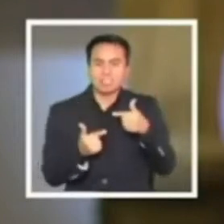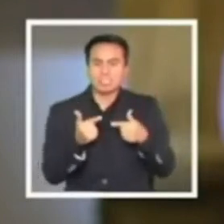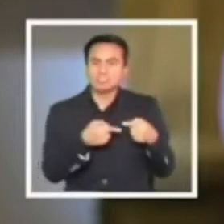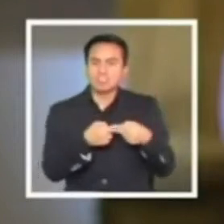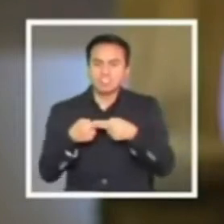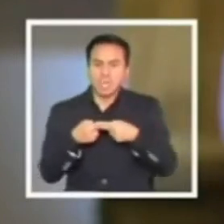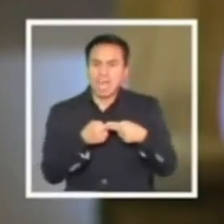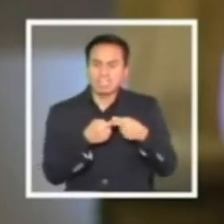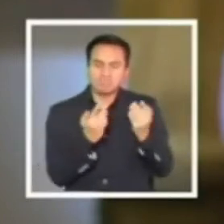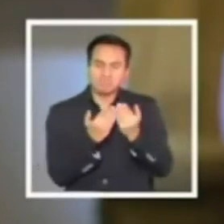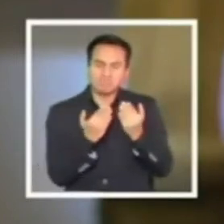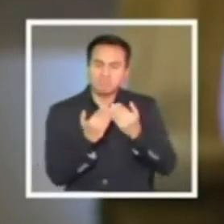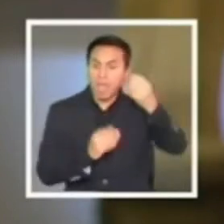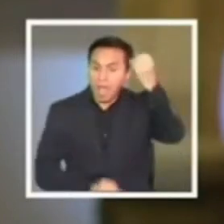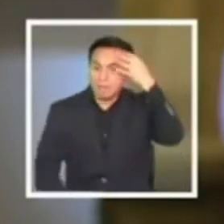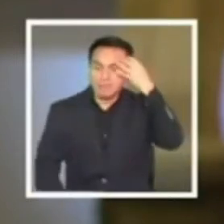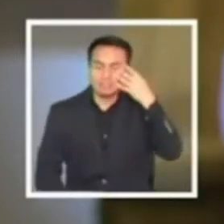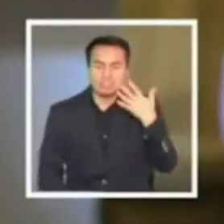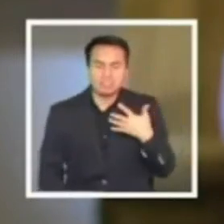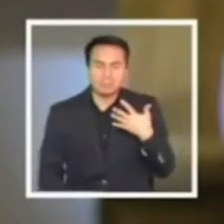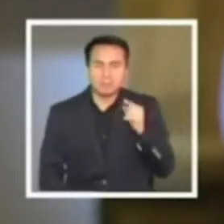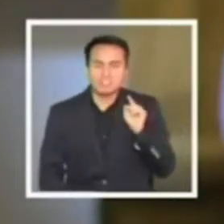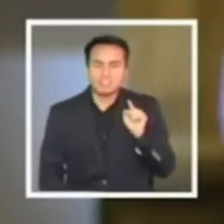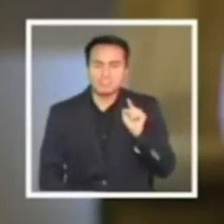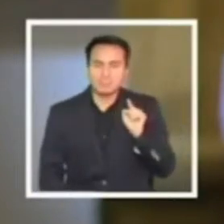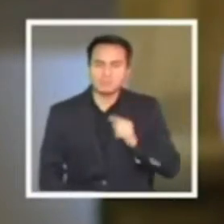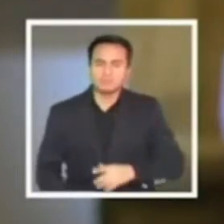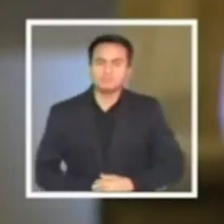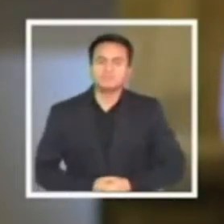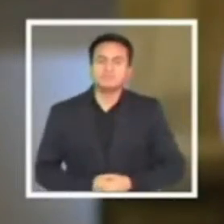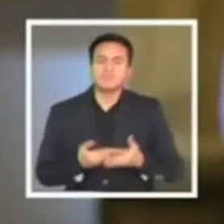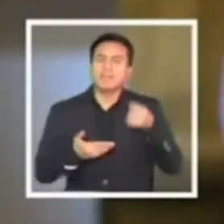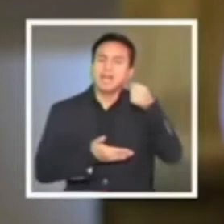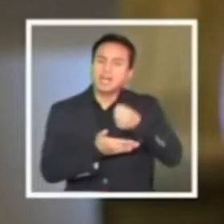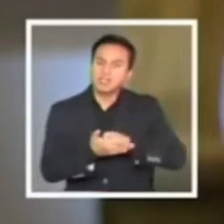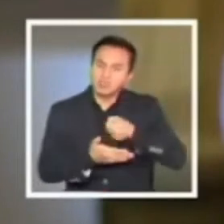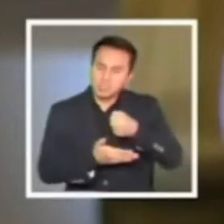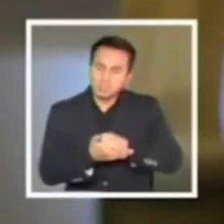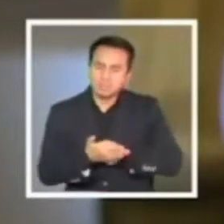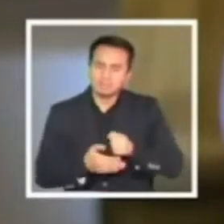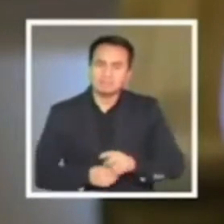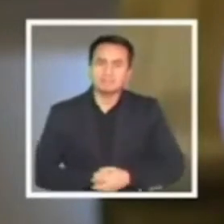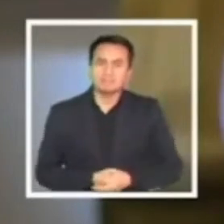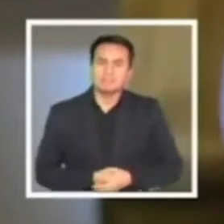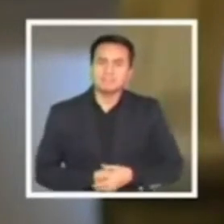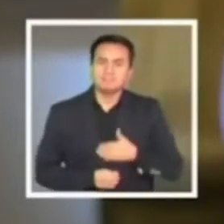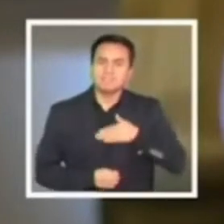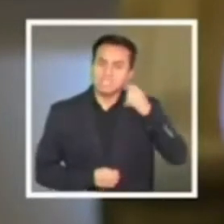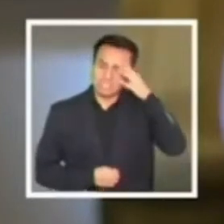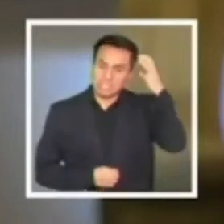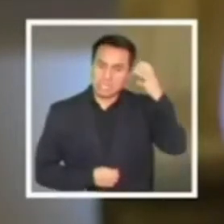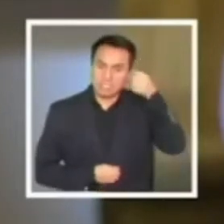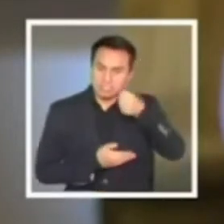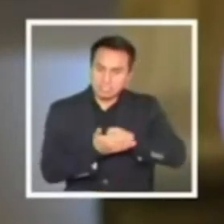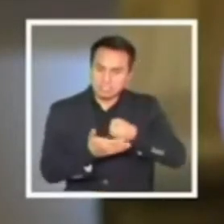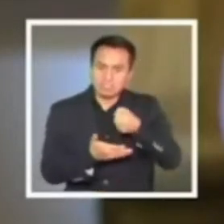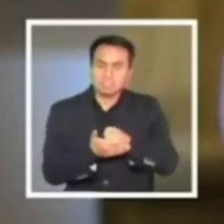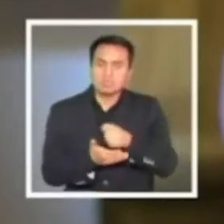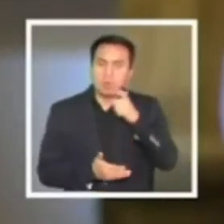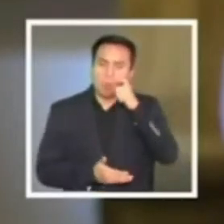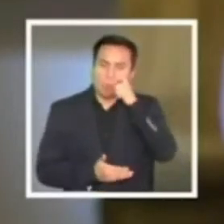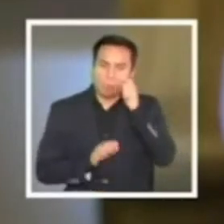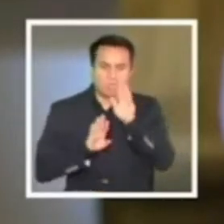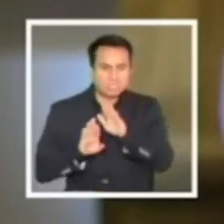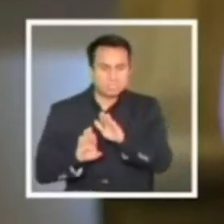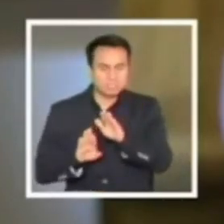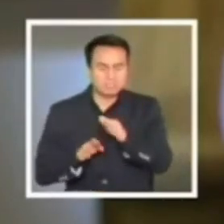y Sociales aprendí lo básico para luchar por mis ideales